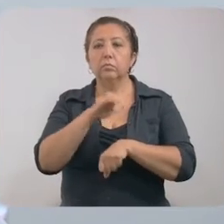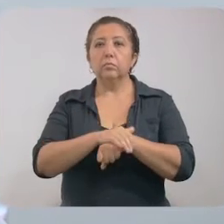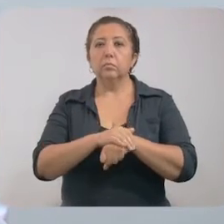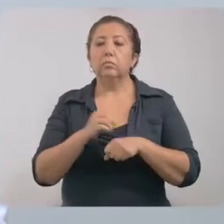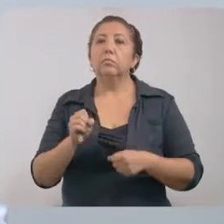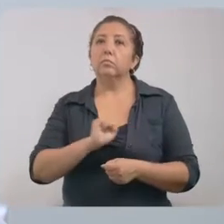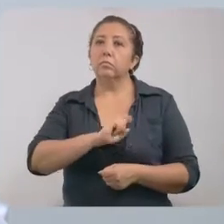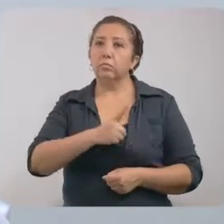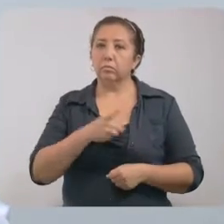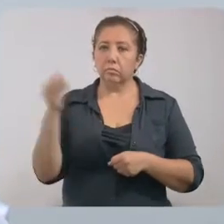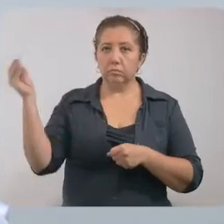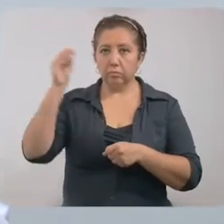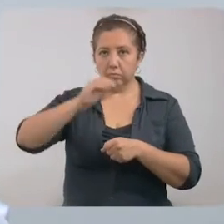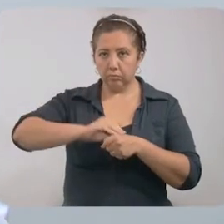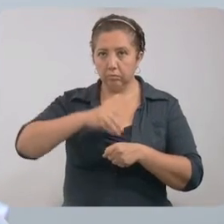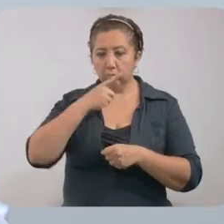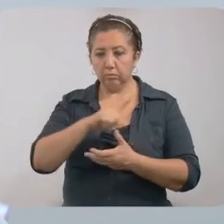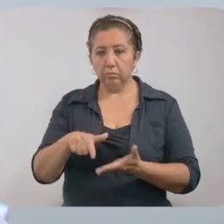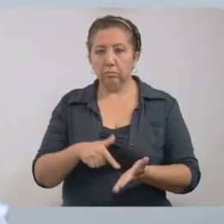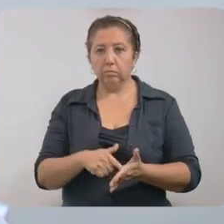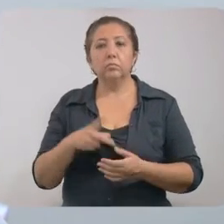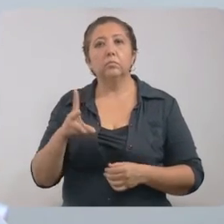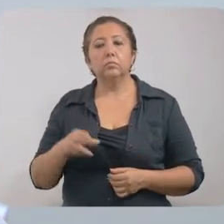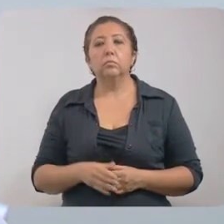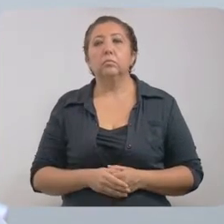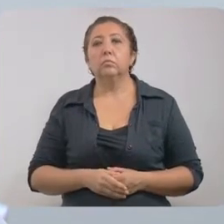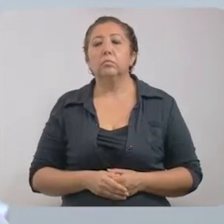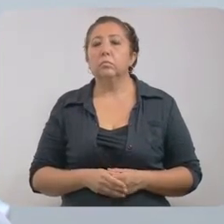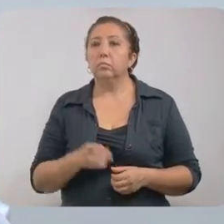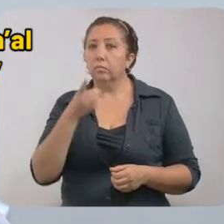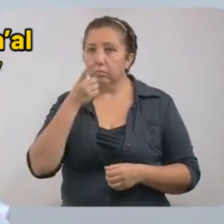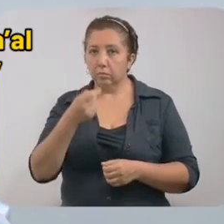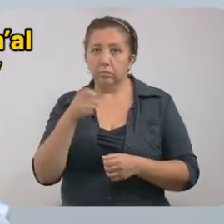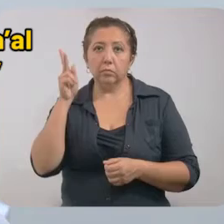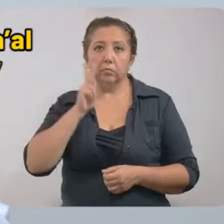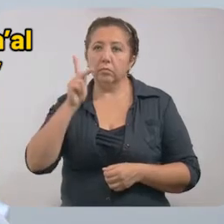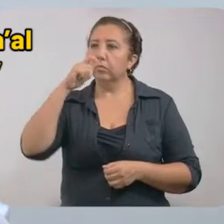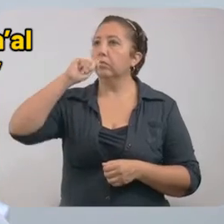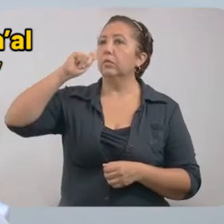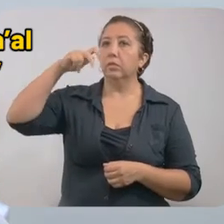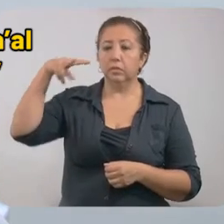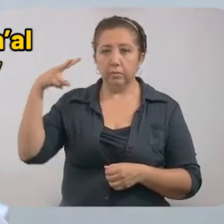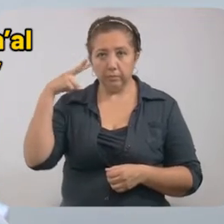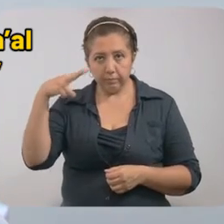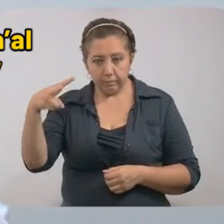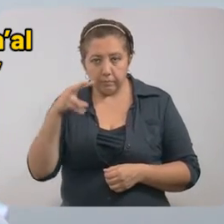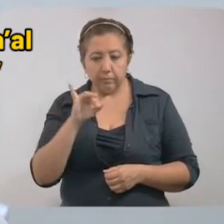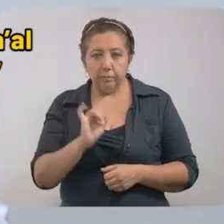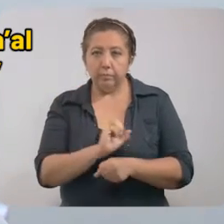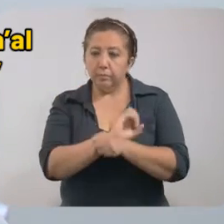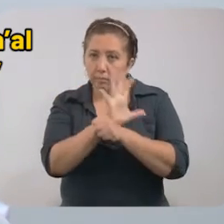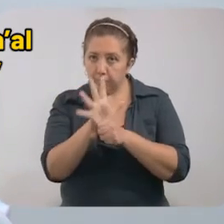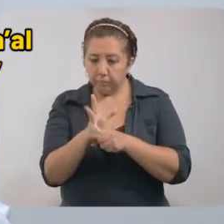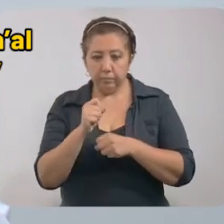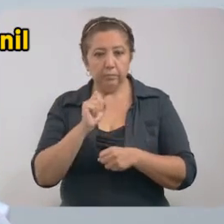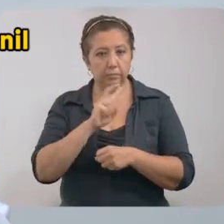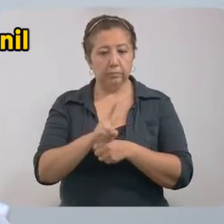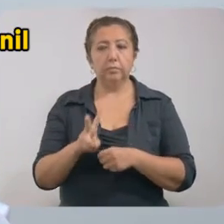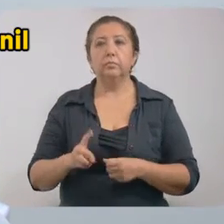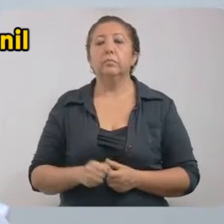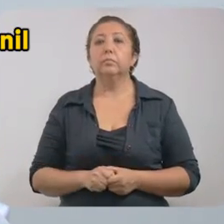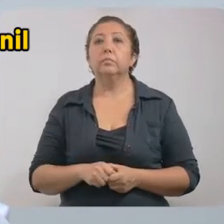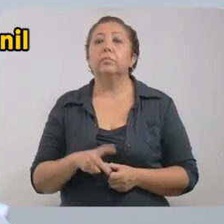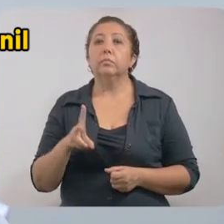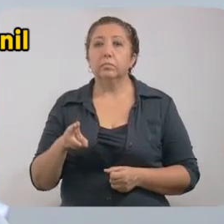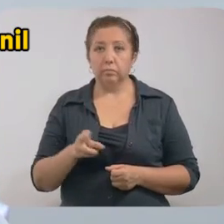especiales de amigos de la salud, se sumaría la instalación de módulos itinerantes para la toma de muestras para detección oportuna de coronavirus y la